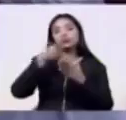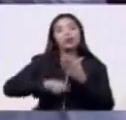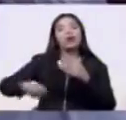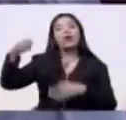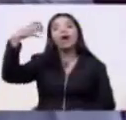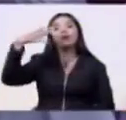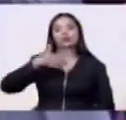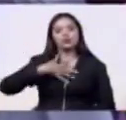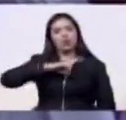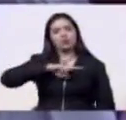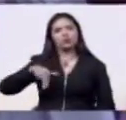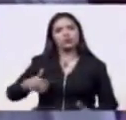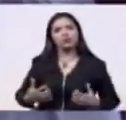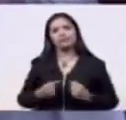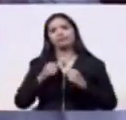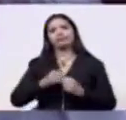Somos